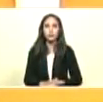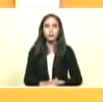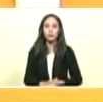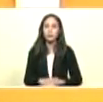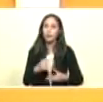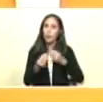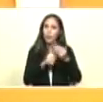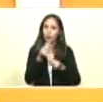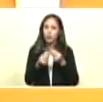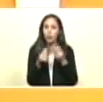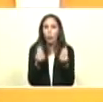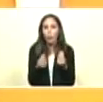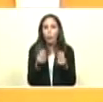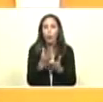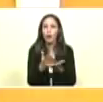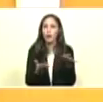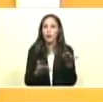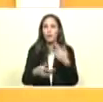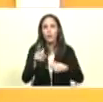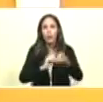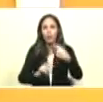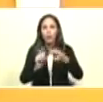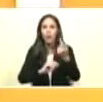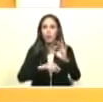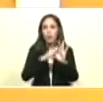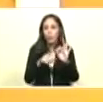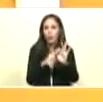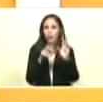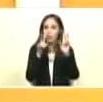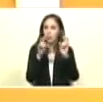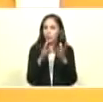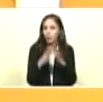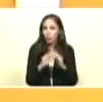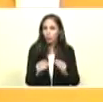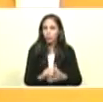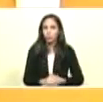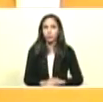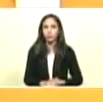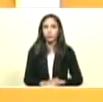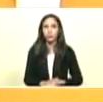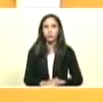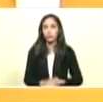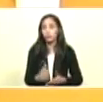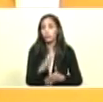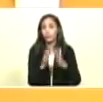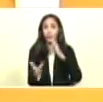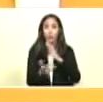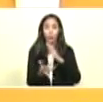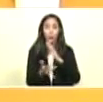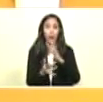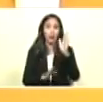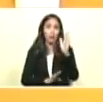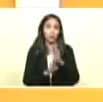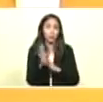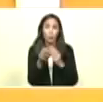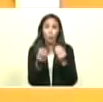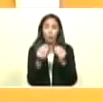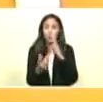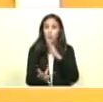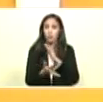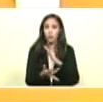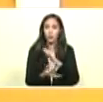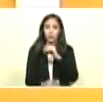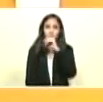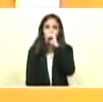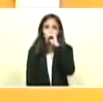de intercambio, etcétera, etcétera. Muy importante esto. Hemos arrancado con la más alta tecnología del mundo, con los